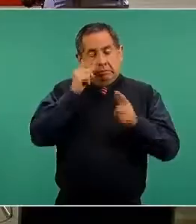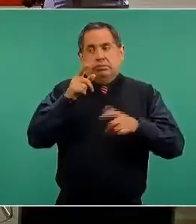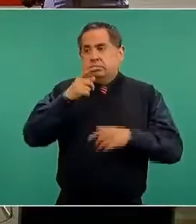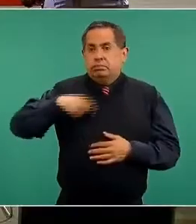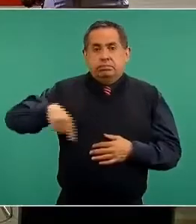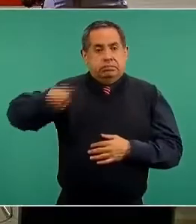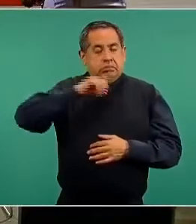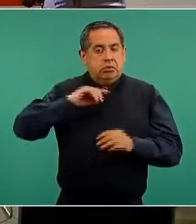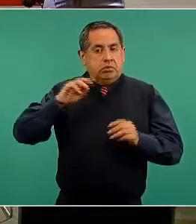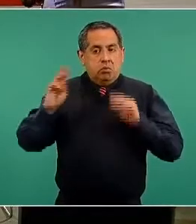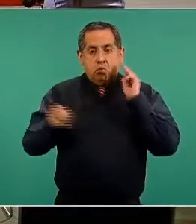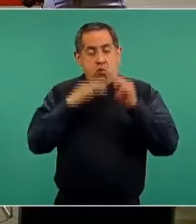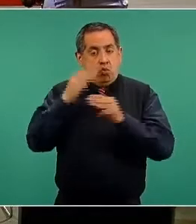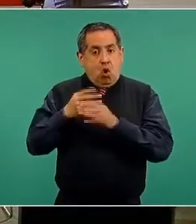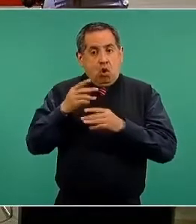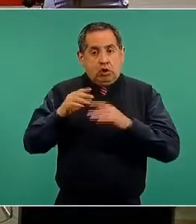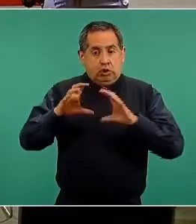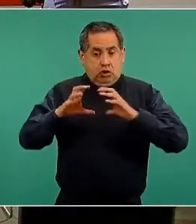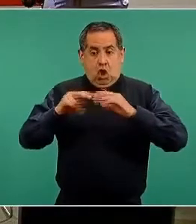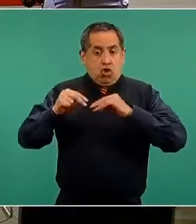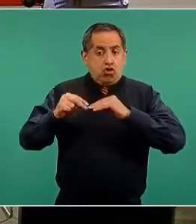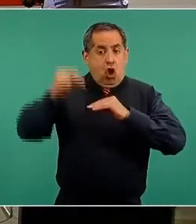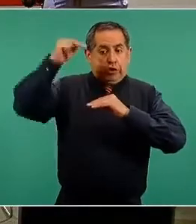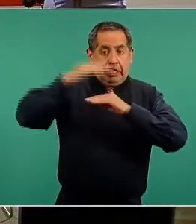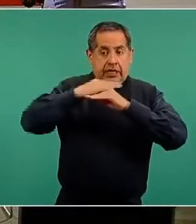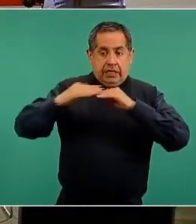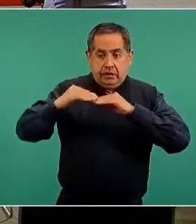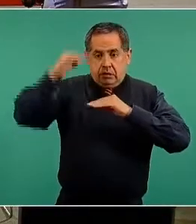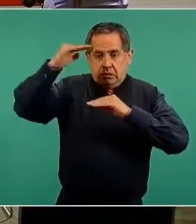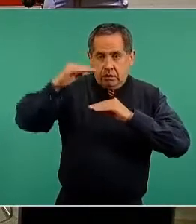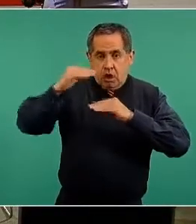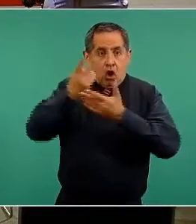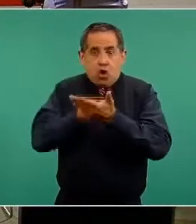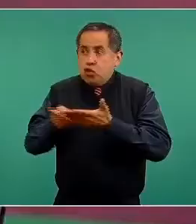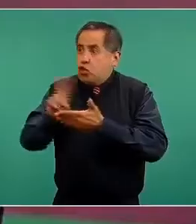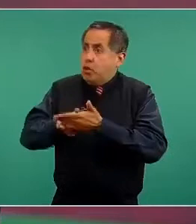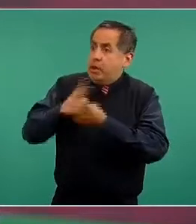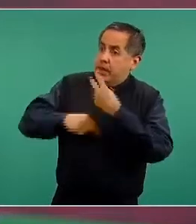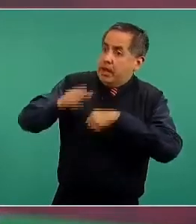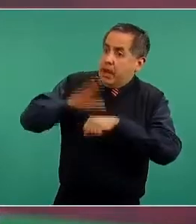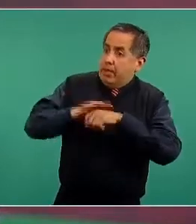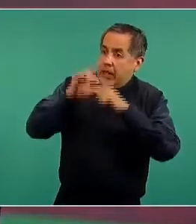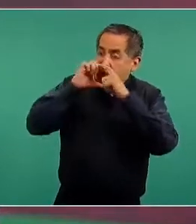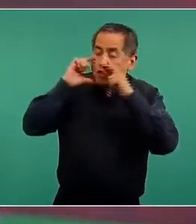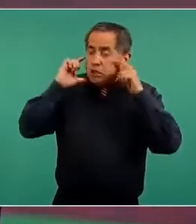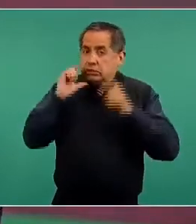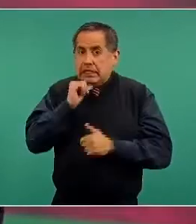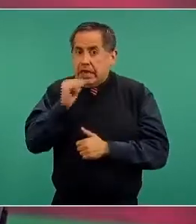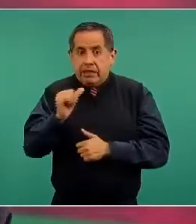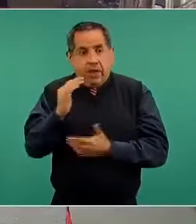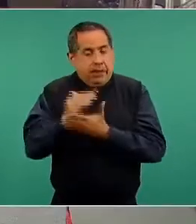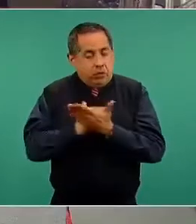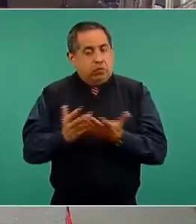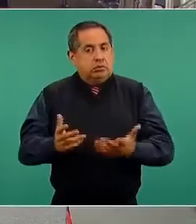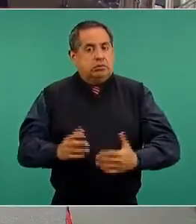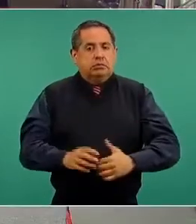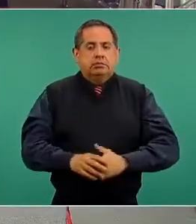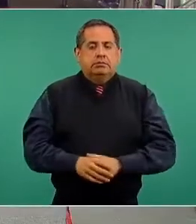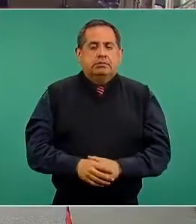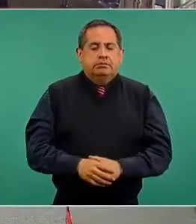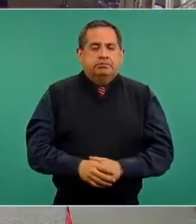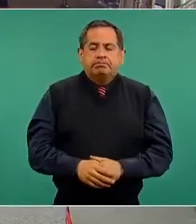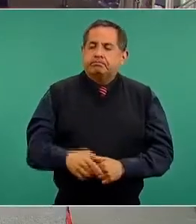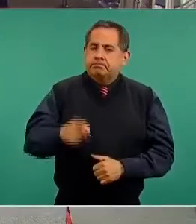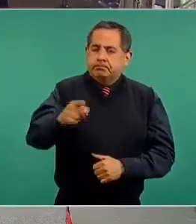el mundo, por lo menos para el hemisferio norte, no haber tenido la agregación de las 2 epidemias. Muchas gracias. Héctor